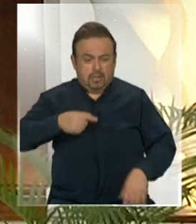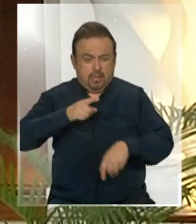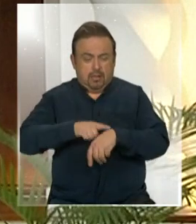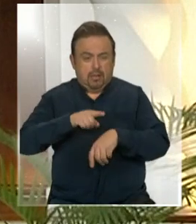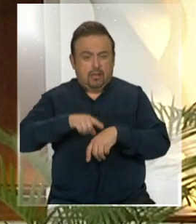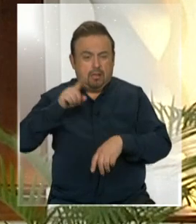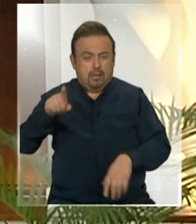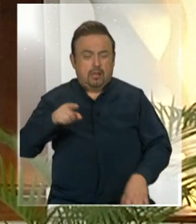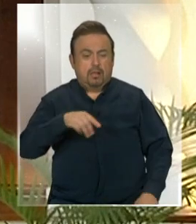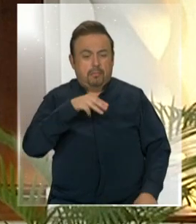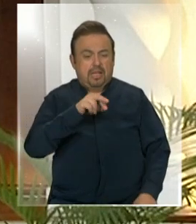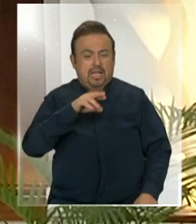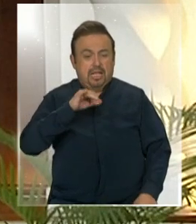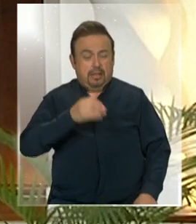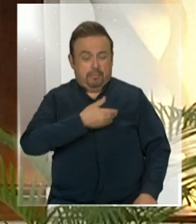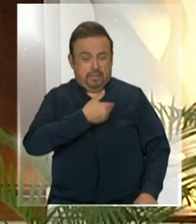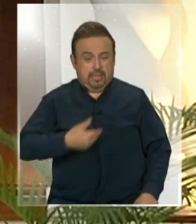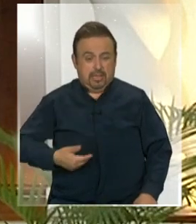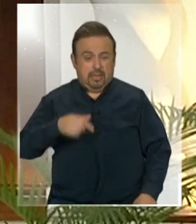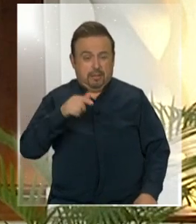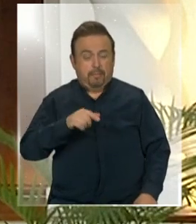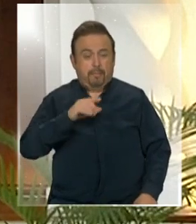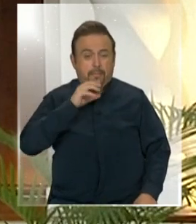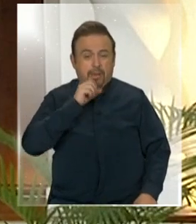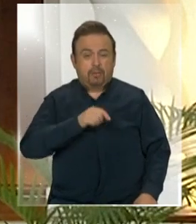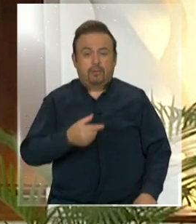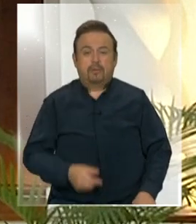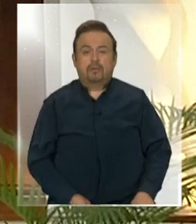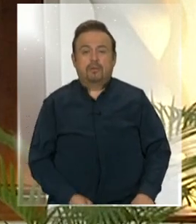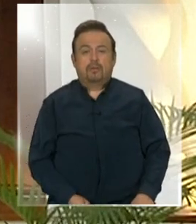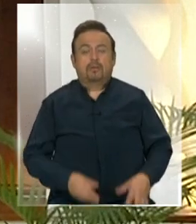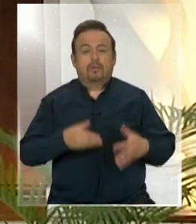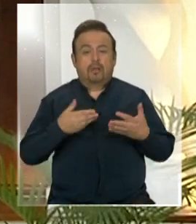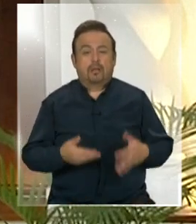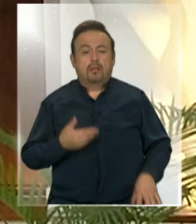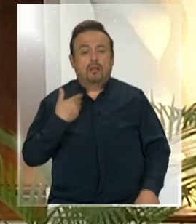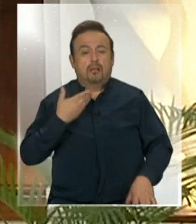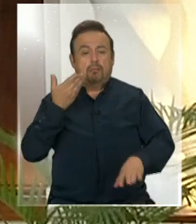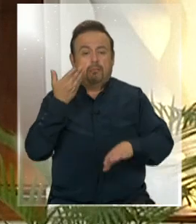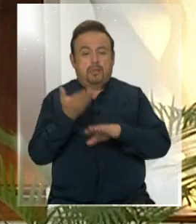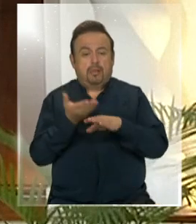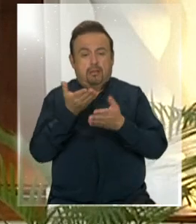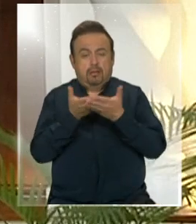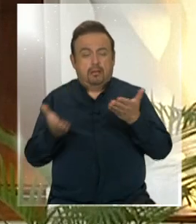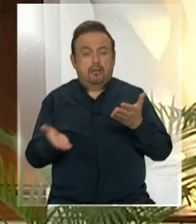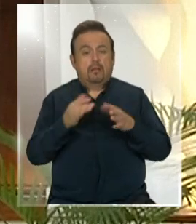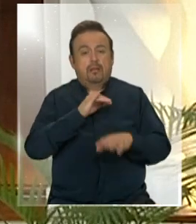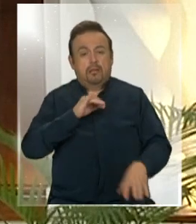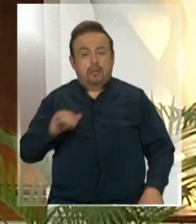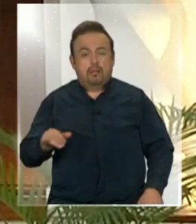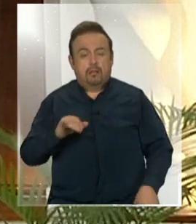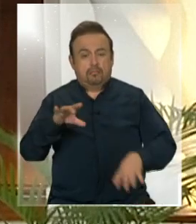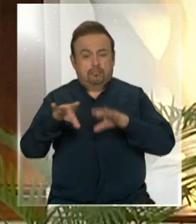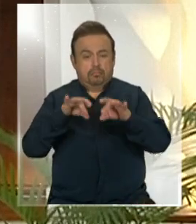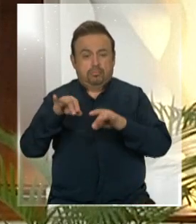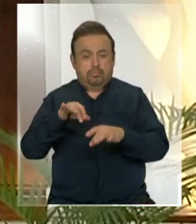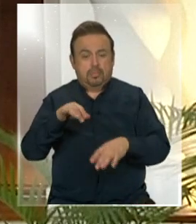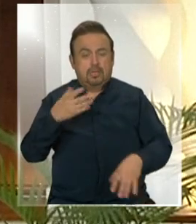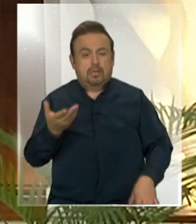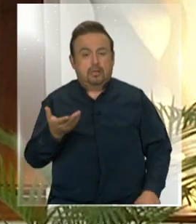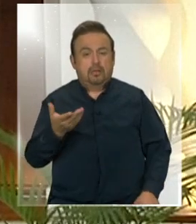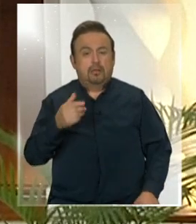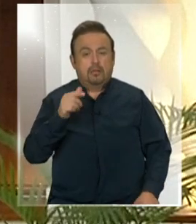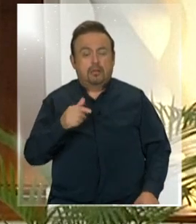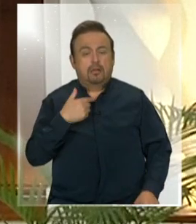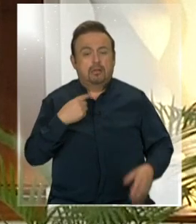de Manuel Merino, presidente de Perú. Sacar al presidente de la República para postergar las elecciones